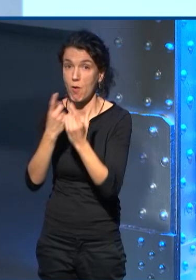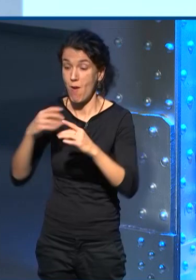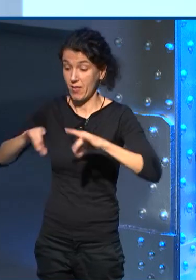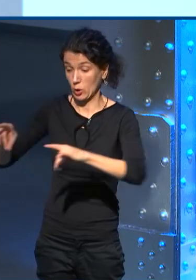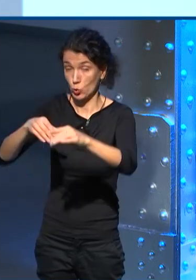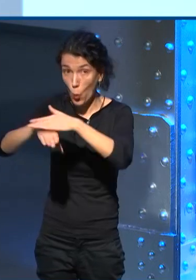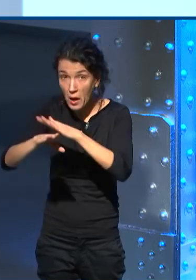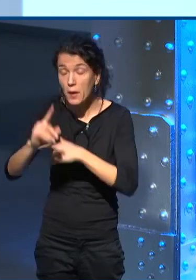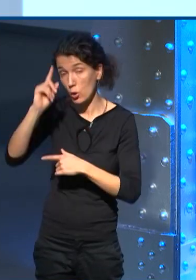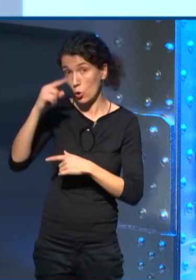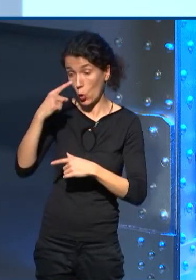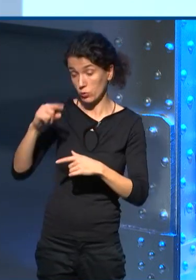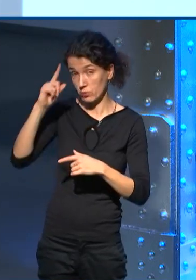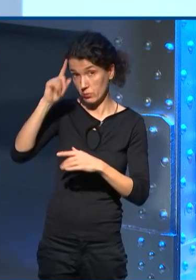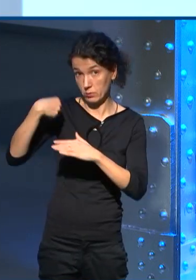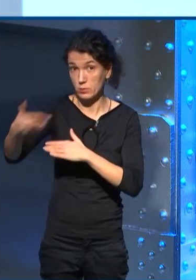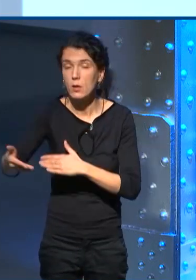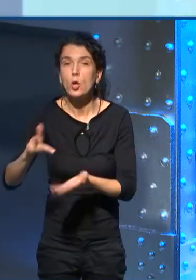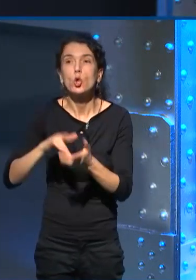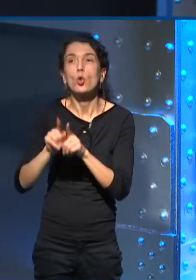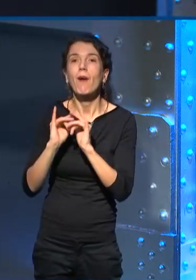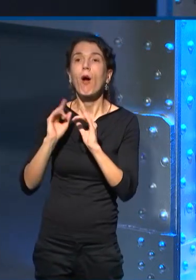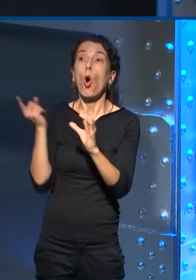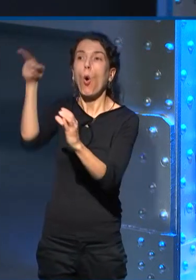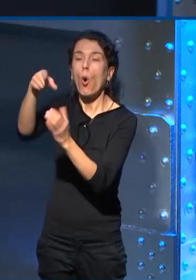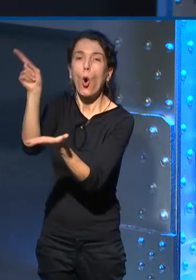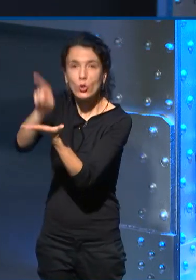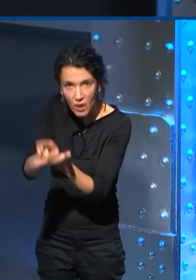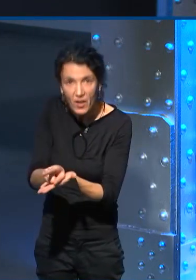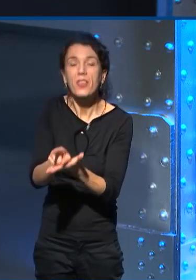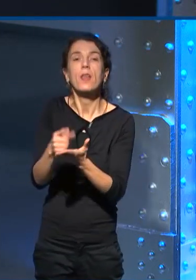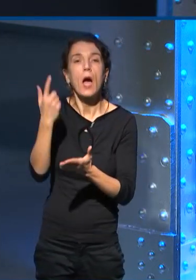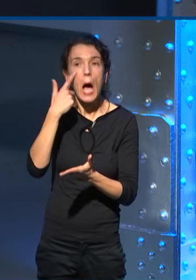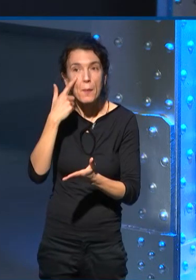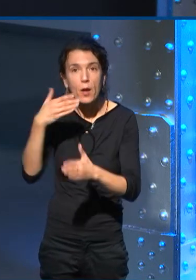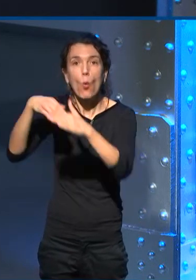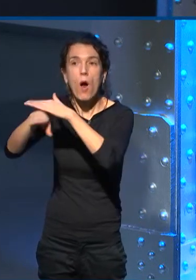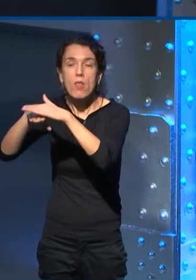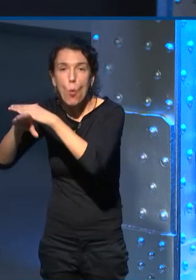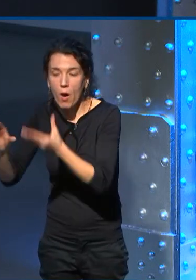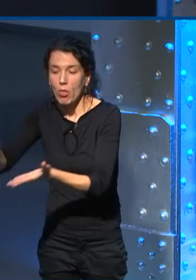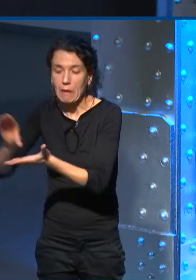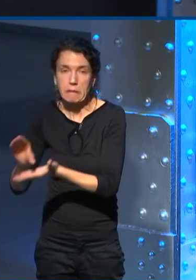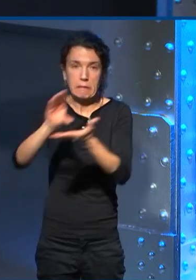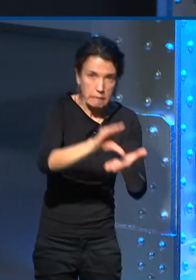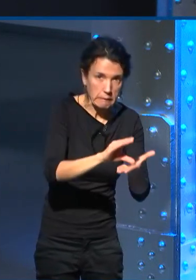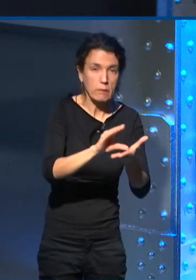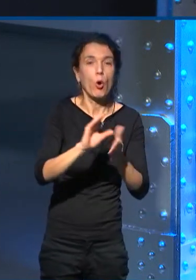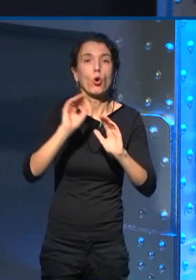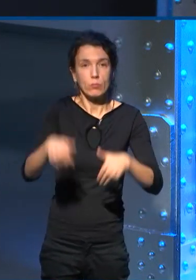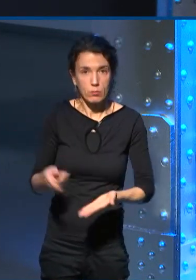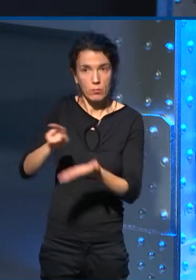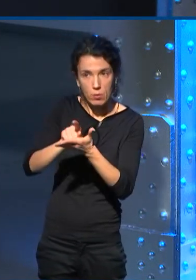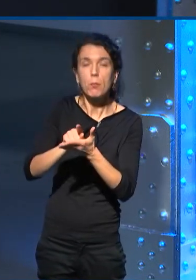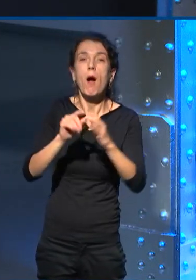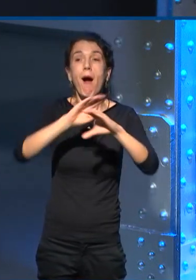tarde, todavía no se sabe cuándo, pero más tarde llegará una misión que desplegará otro rover, irá a por ese contenedor, lo llevará a otra cápsula de retorno que subirá a la